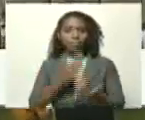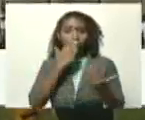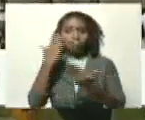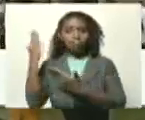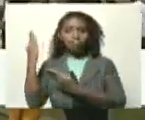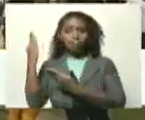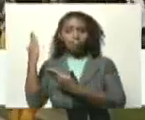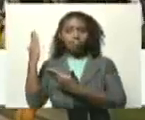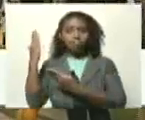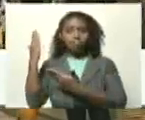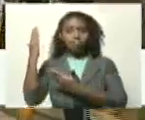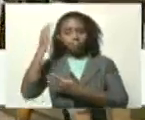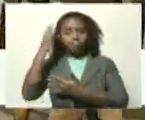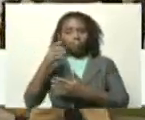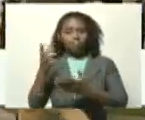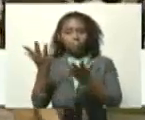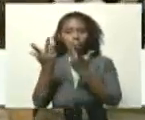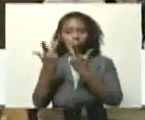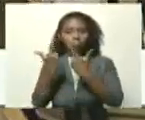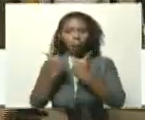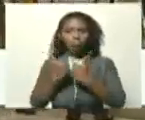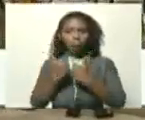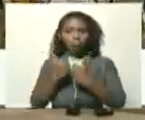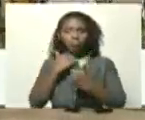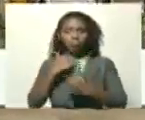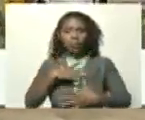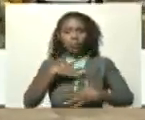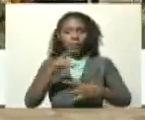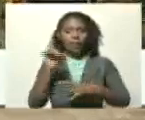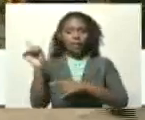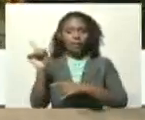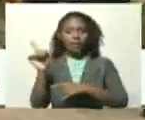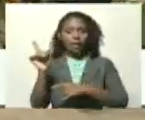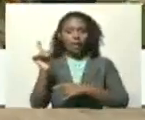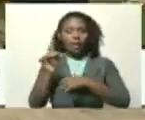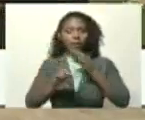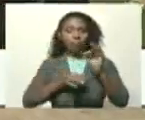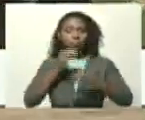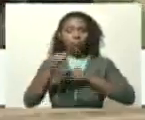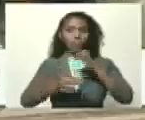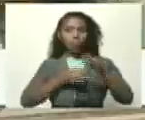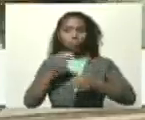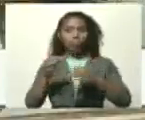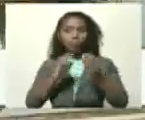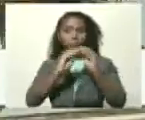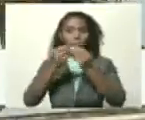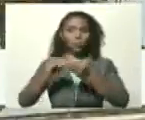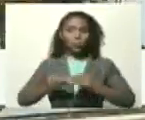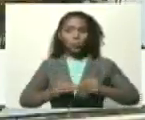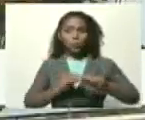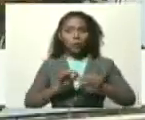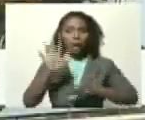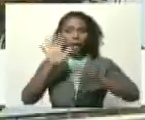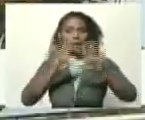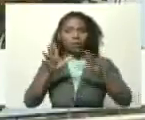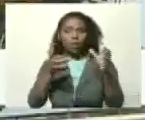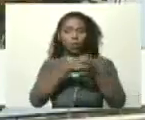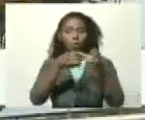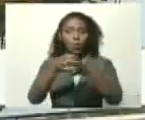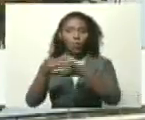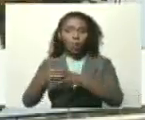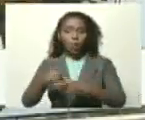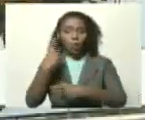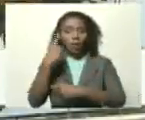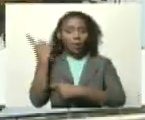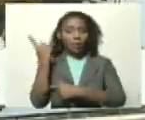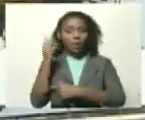Tú comentabas algo muy interesante al inicio de esta transmisión, lo que fue la conformación de las 15 comisiones. Una de ellas que